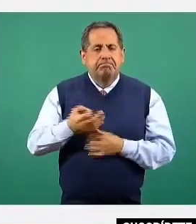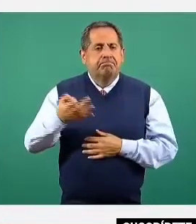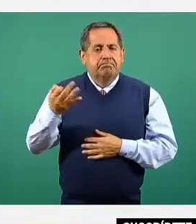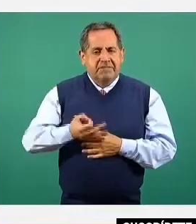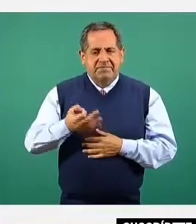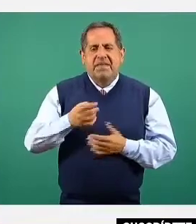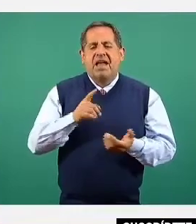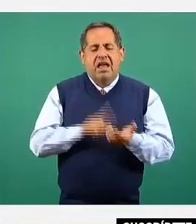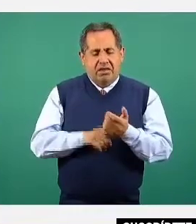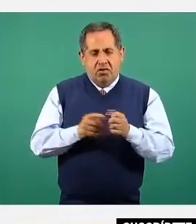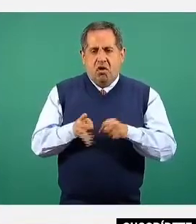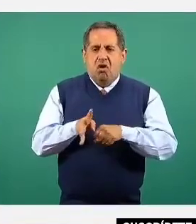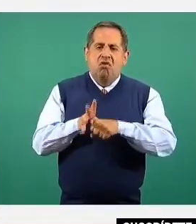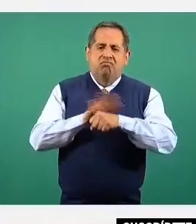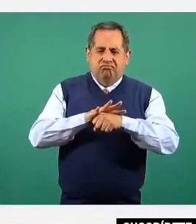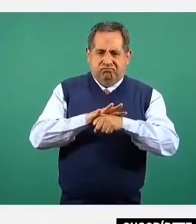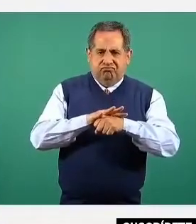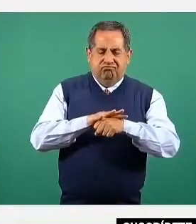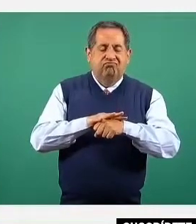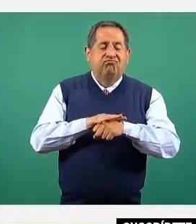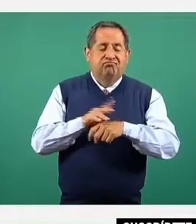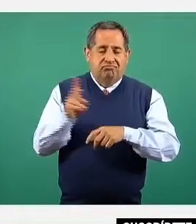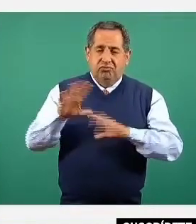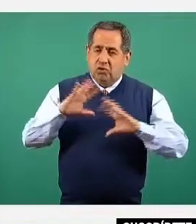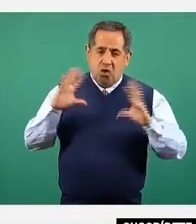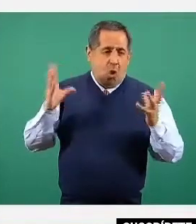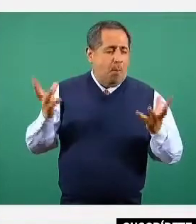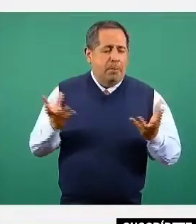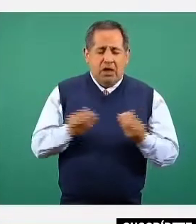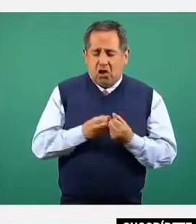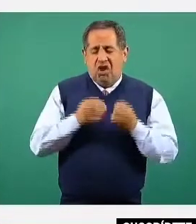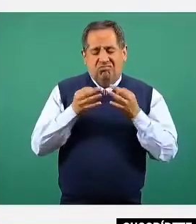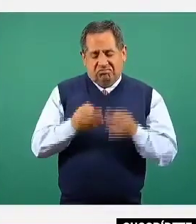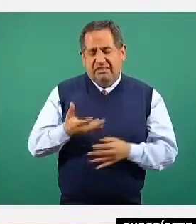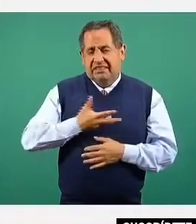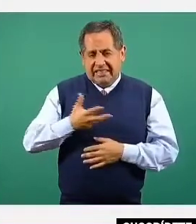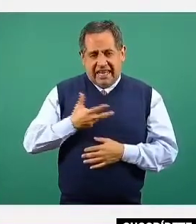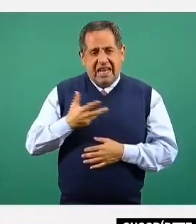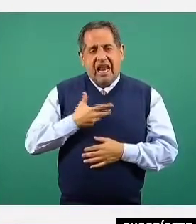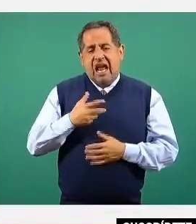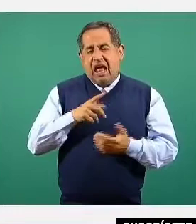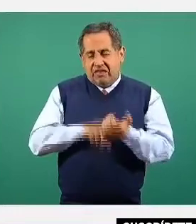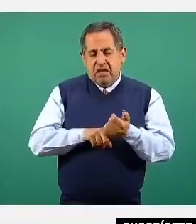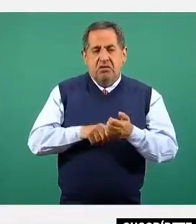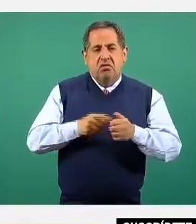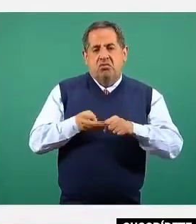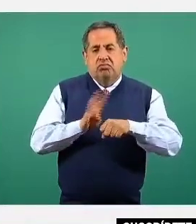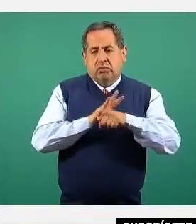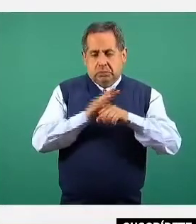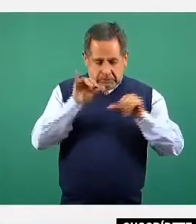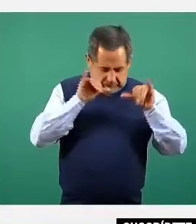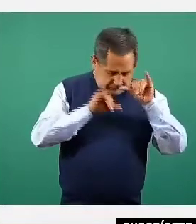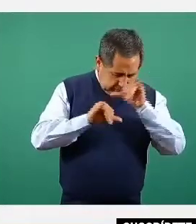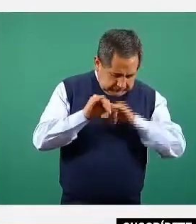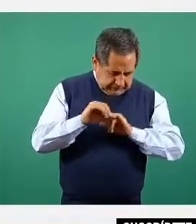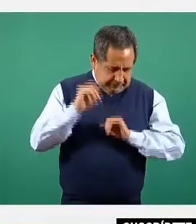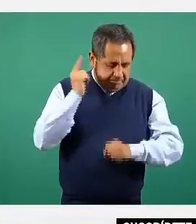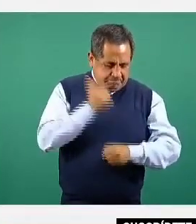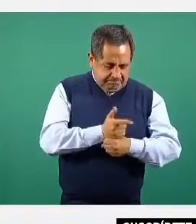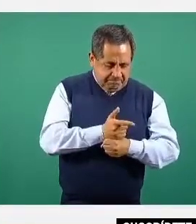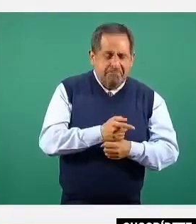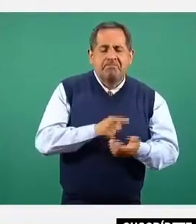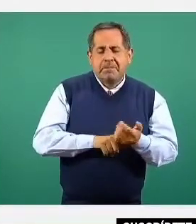de COVID-19. Estos son todos los que salieron ya positivos a la prueba de laboratorio, ya sea